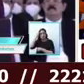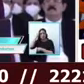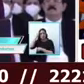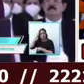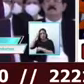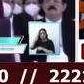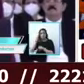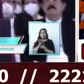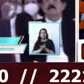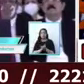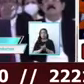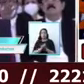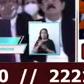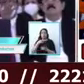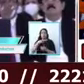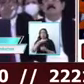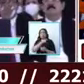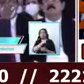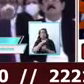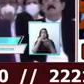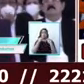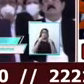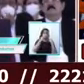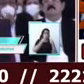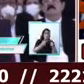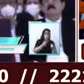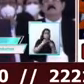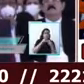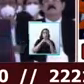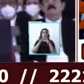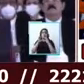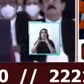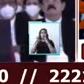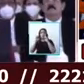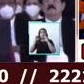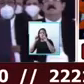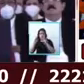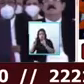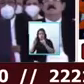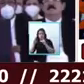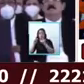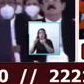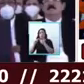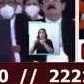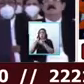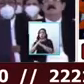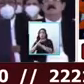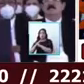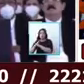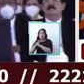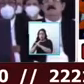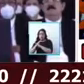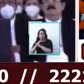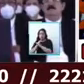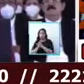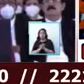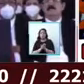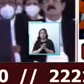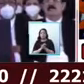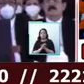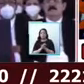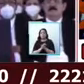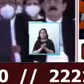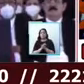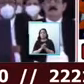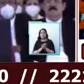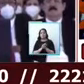que aquí tenemos en materia de servidores públicos. Saludos y gracias. Bueno, saludo. Le aviso a Cihuatepeque que por